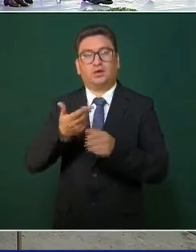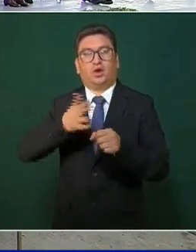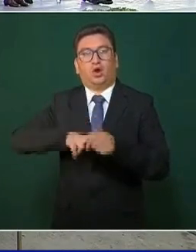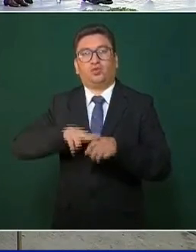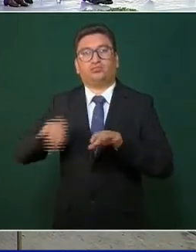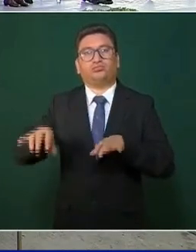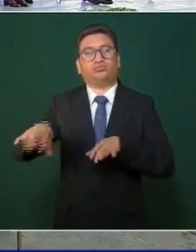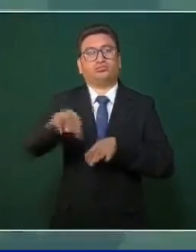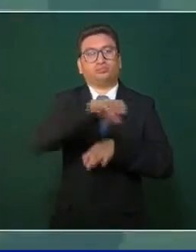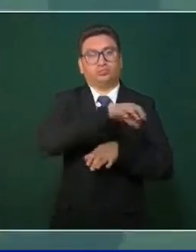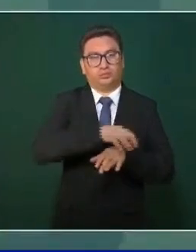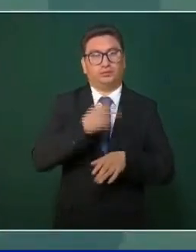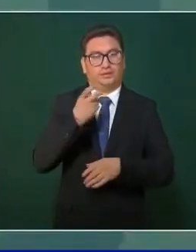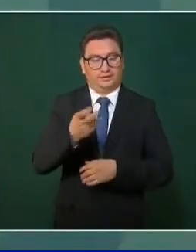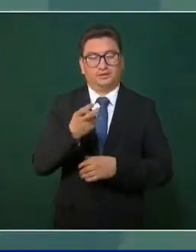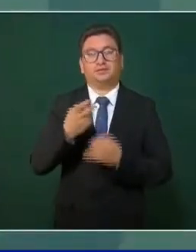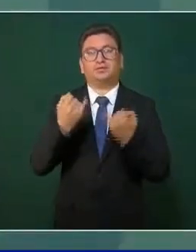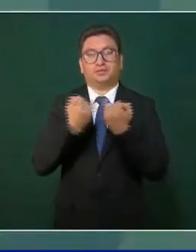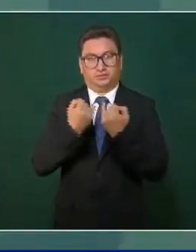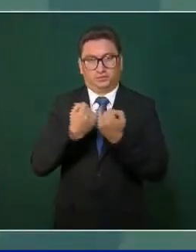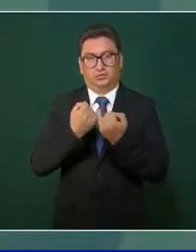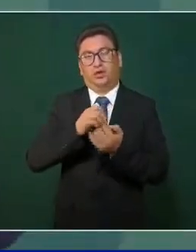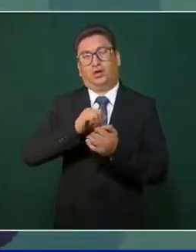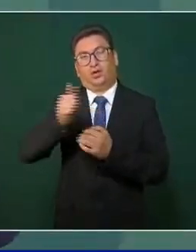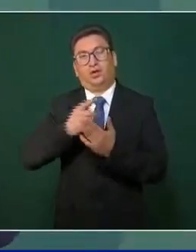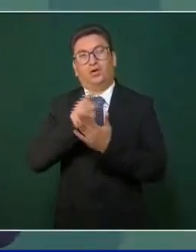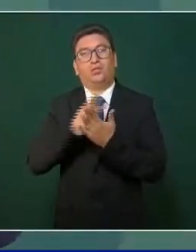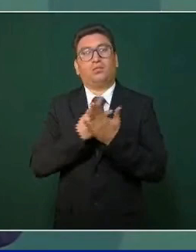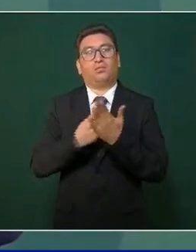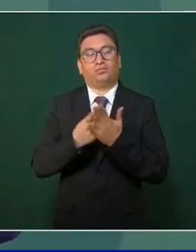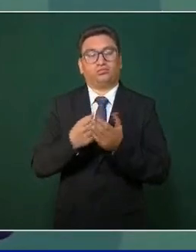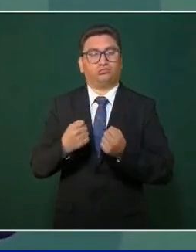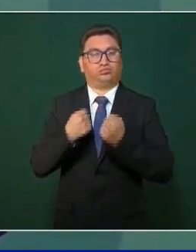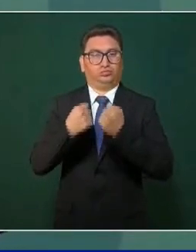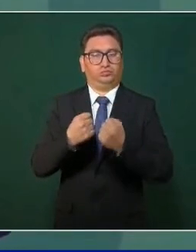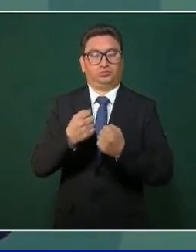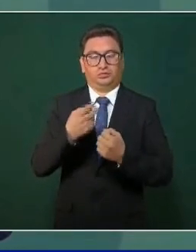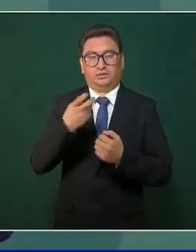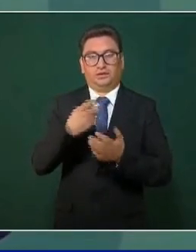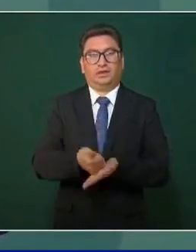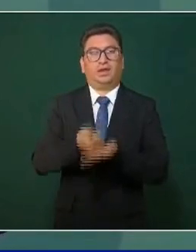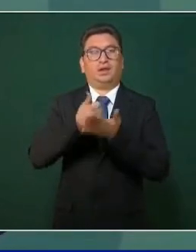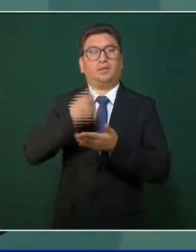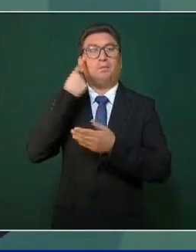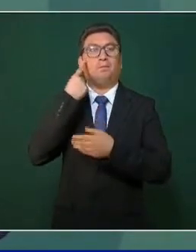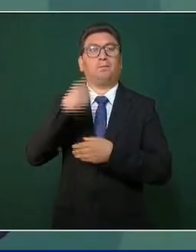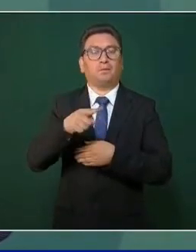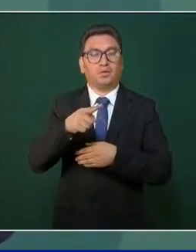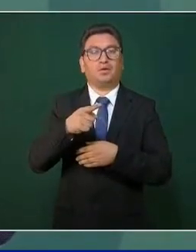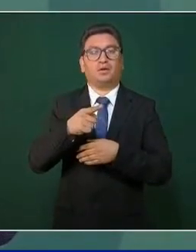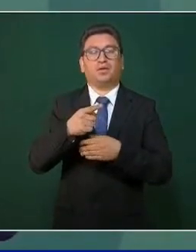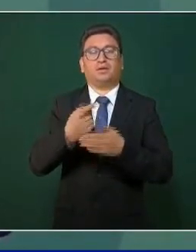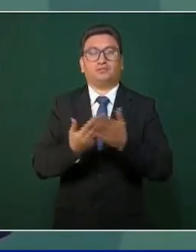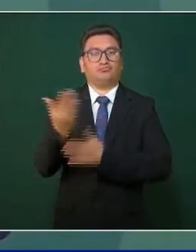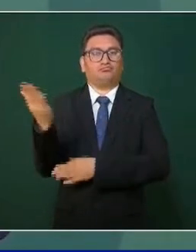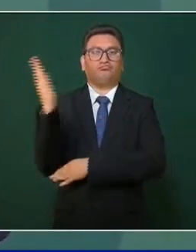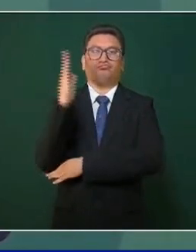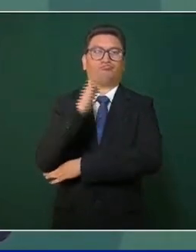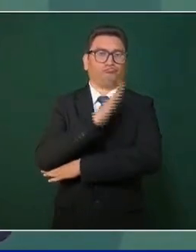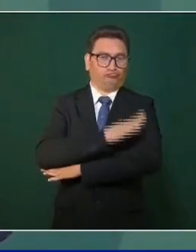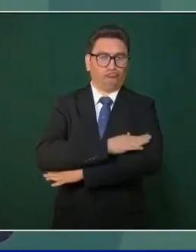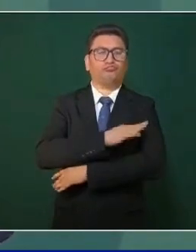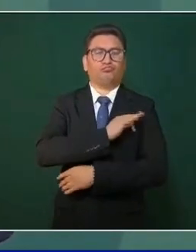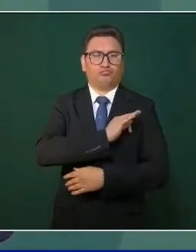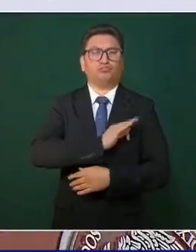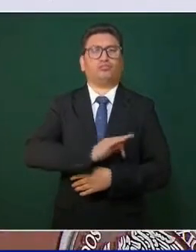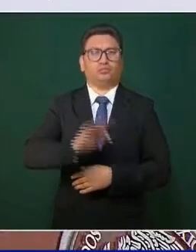hospitales. Eso es un poco la otra parte que fortalece al programa. Eso es lo que garantiza que en todo momento